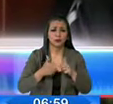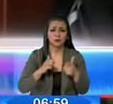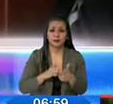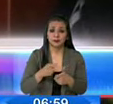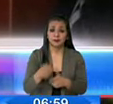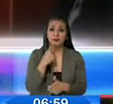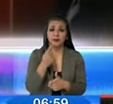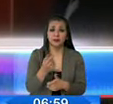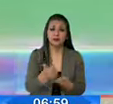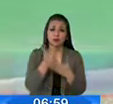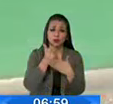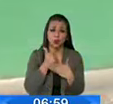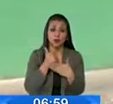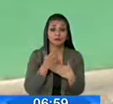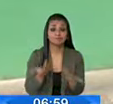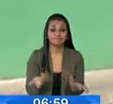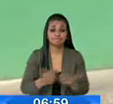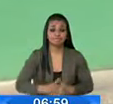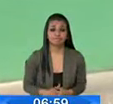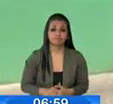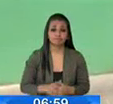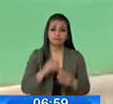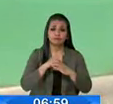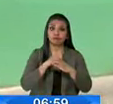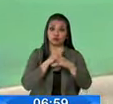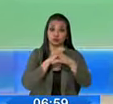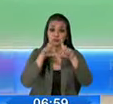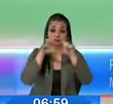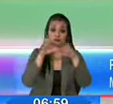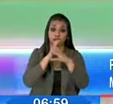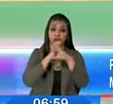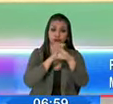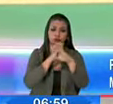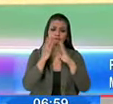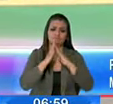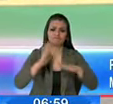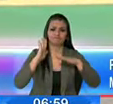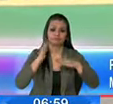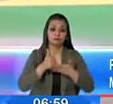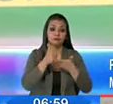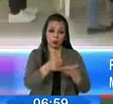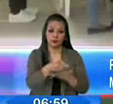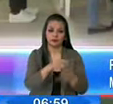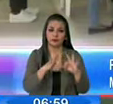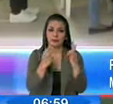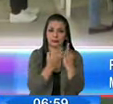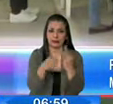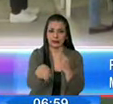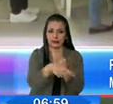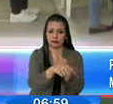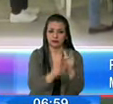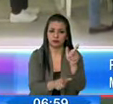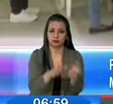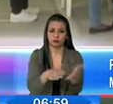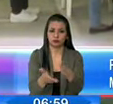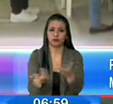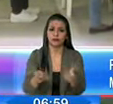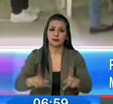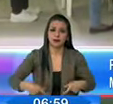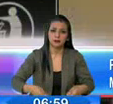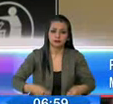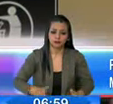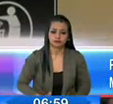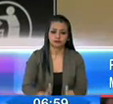mami, pero no voy. La cooperativa se comprometió a ayudar a los familiares de los fallecidos, como ya lo hizo con los gastos